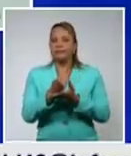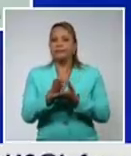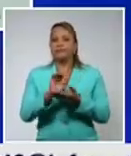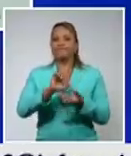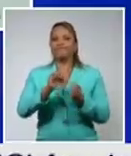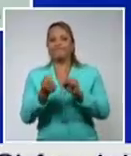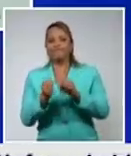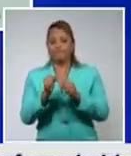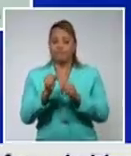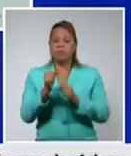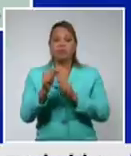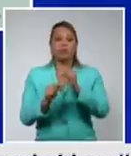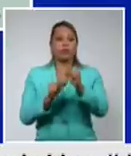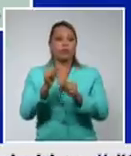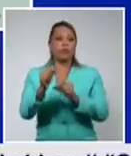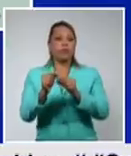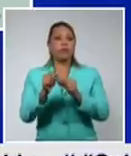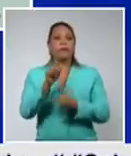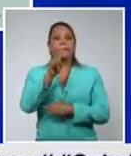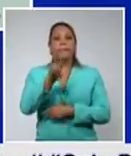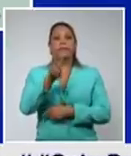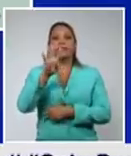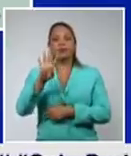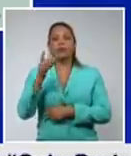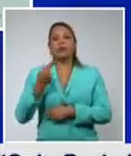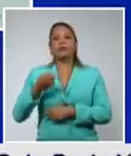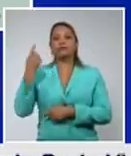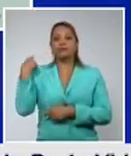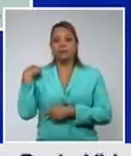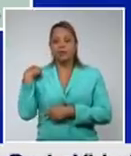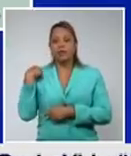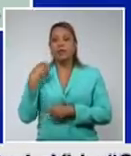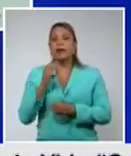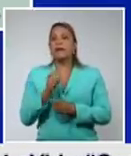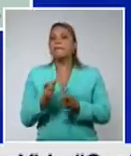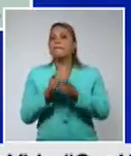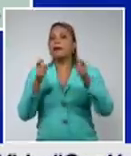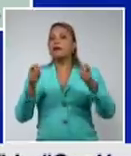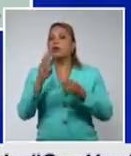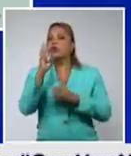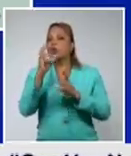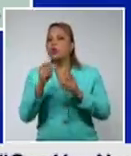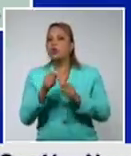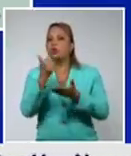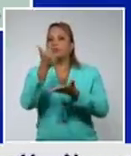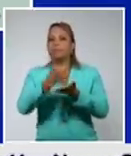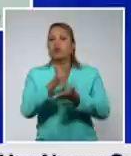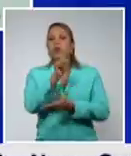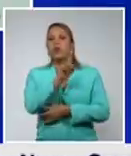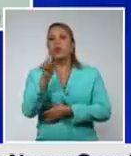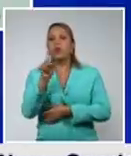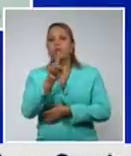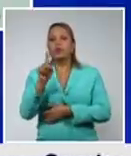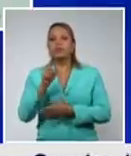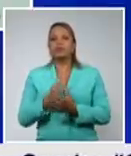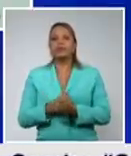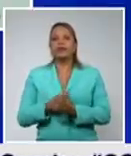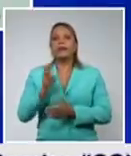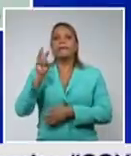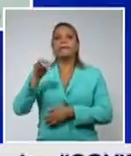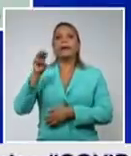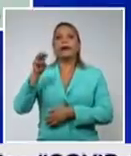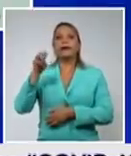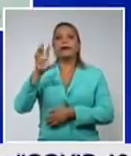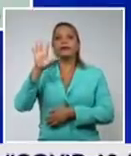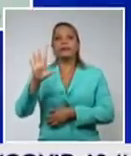control. 24 ayer, el mayor número en el municipio cabecera, Holguín con 11, Mayarí con